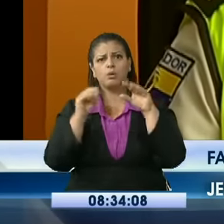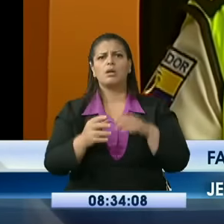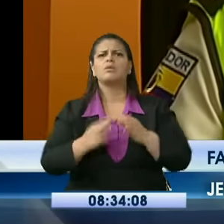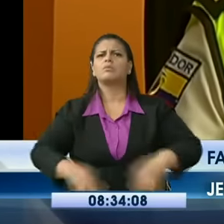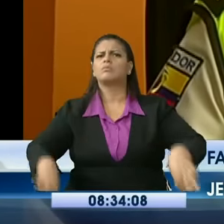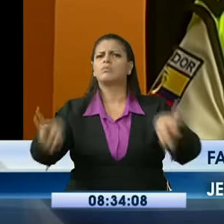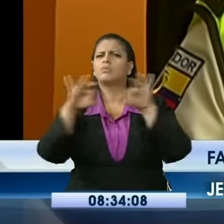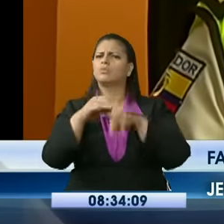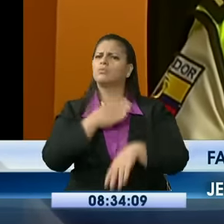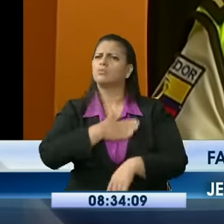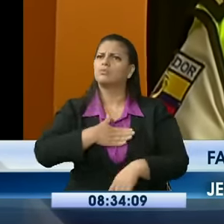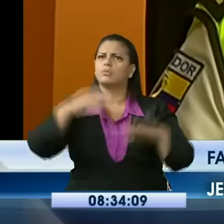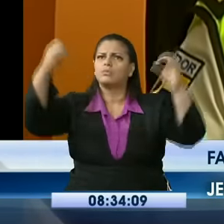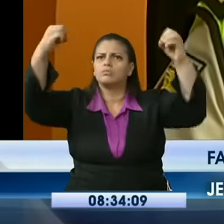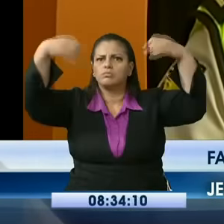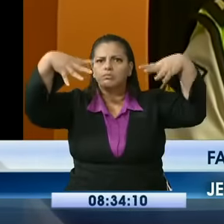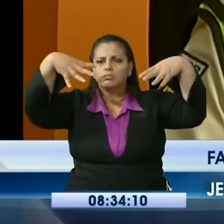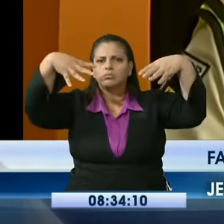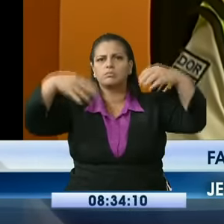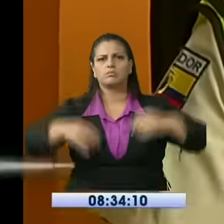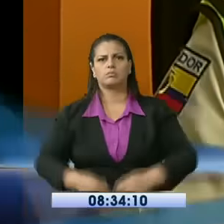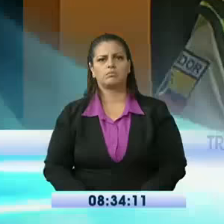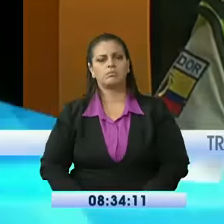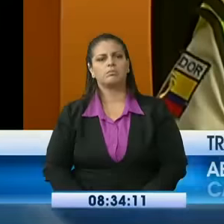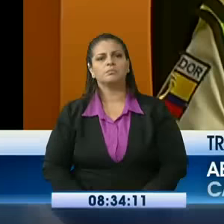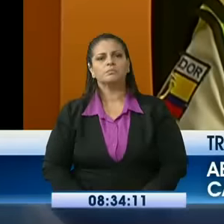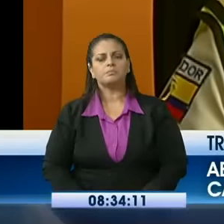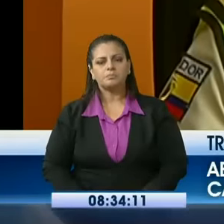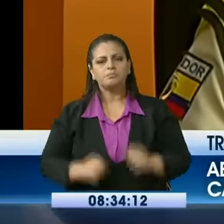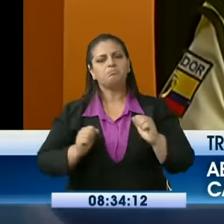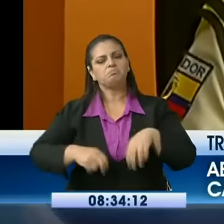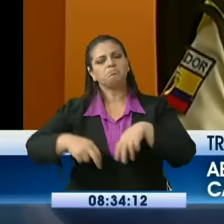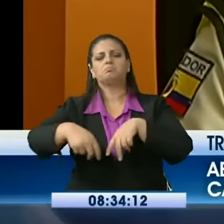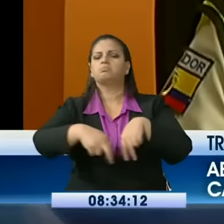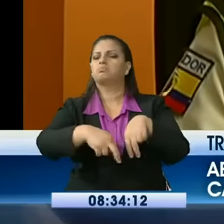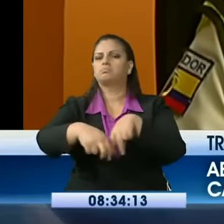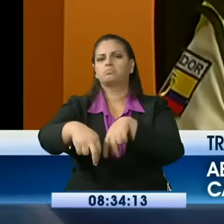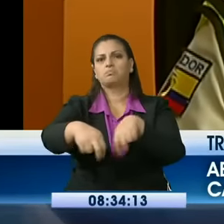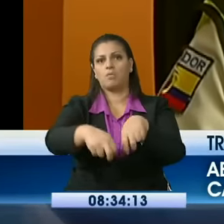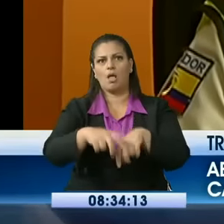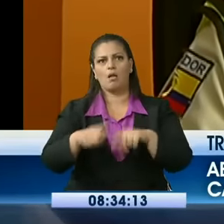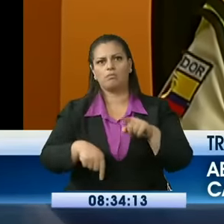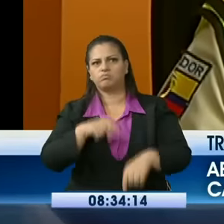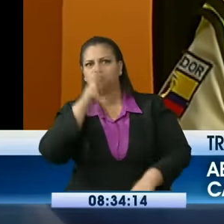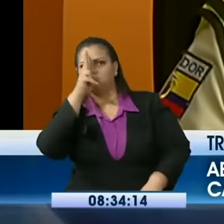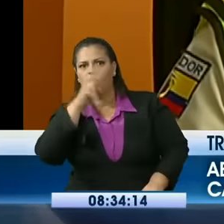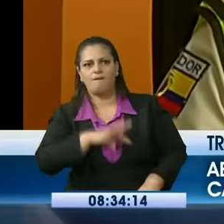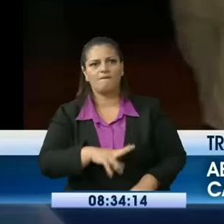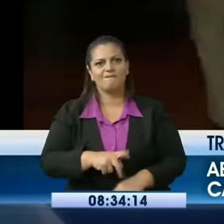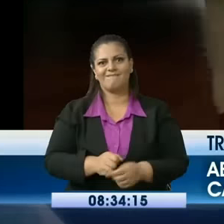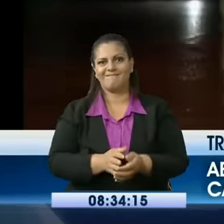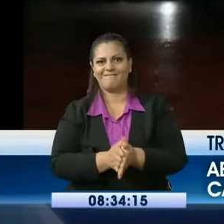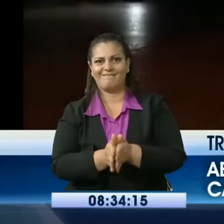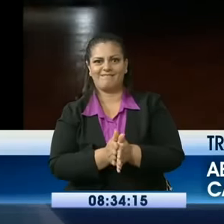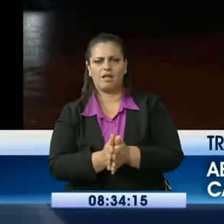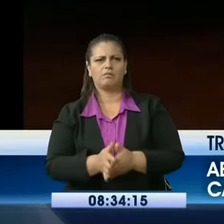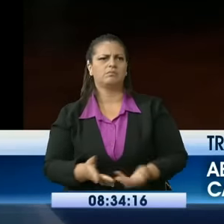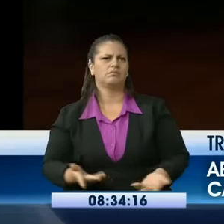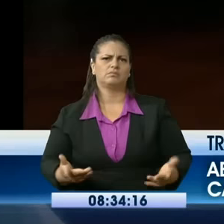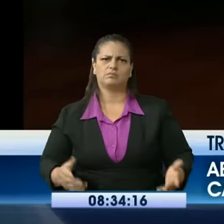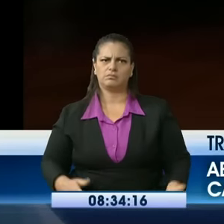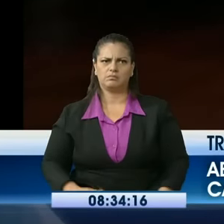las calles, las avenidas estén con una buena luminaria para evitar que los infractores de la ley cometan actos delictivos. Y que